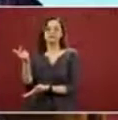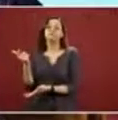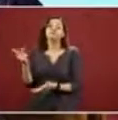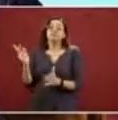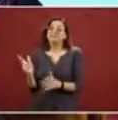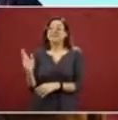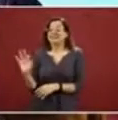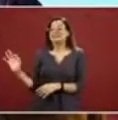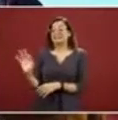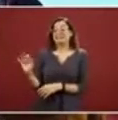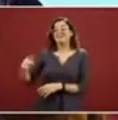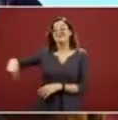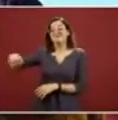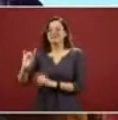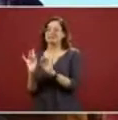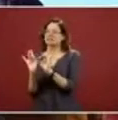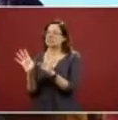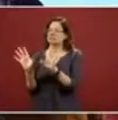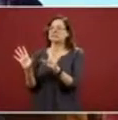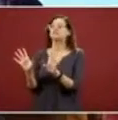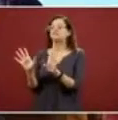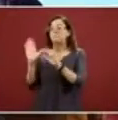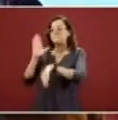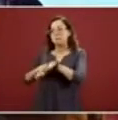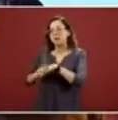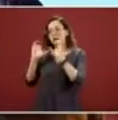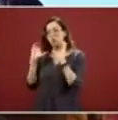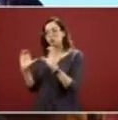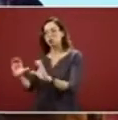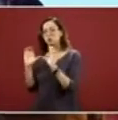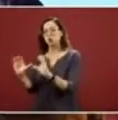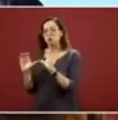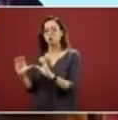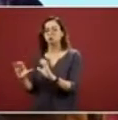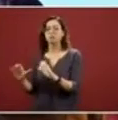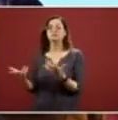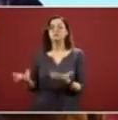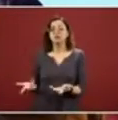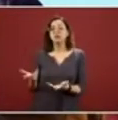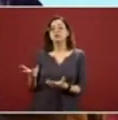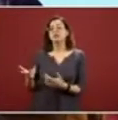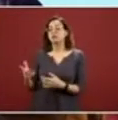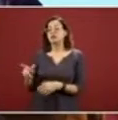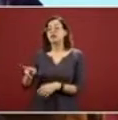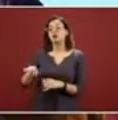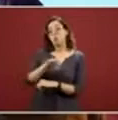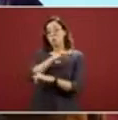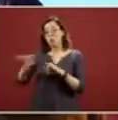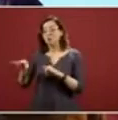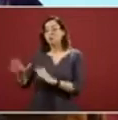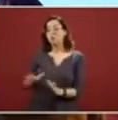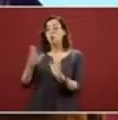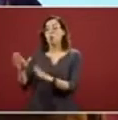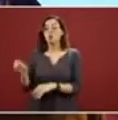en una situación más delicada y que requiere de una mayor valoración. Y finalmente estamos hablando también de un 3% de casos